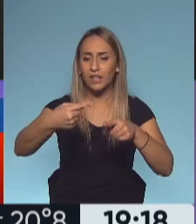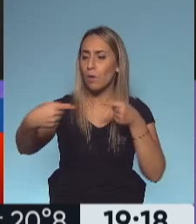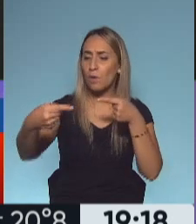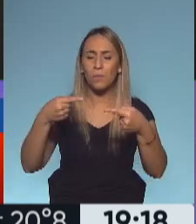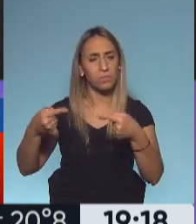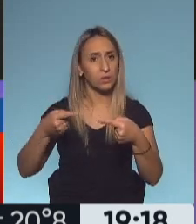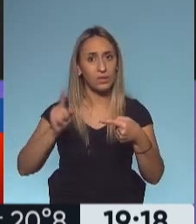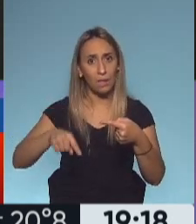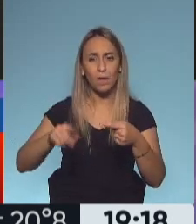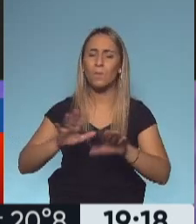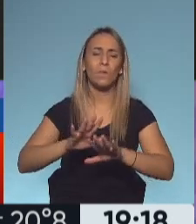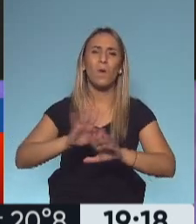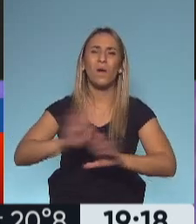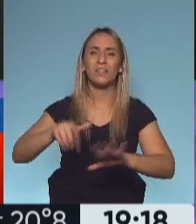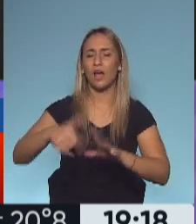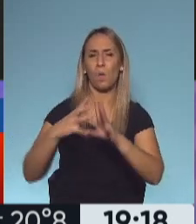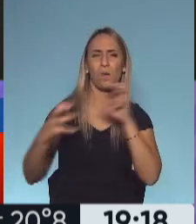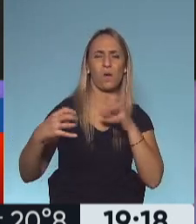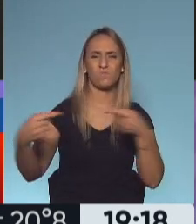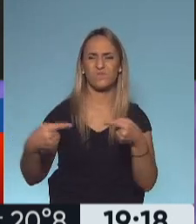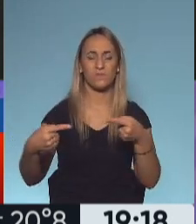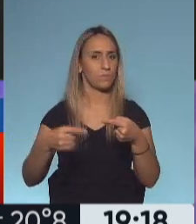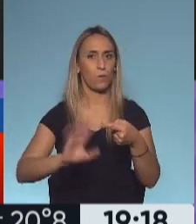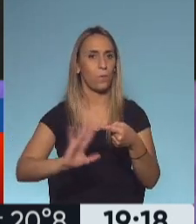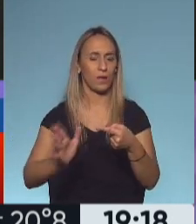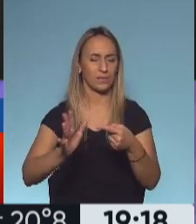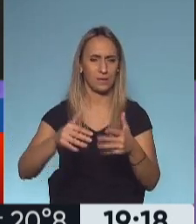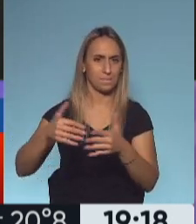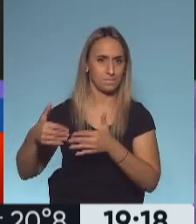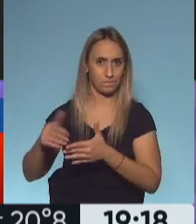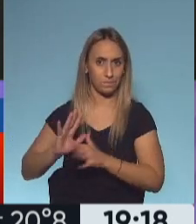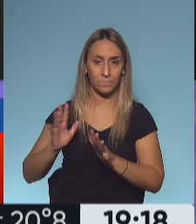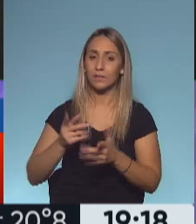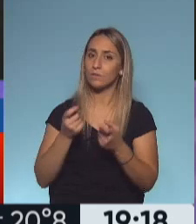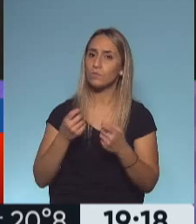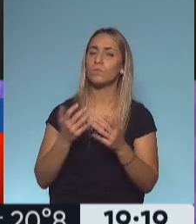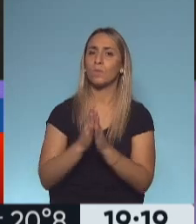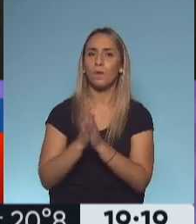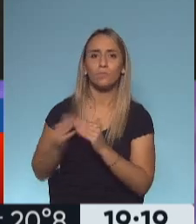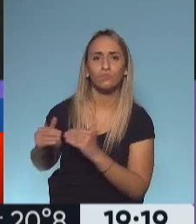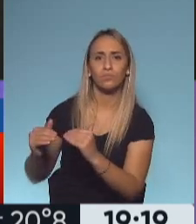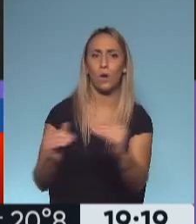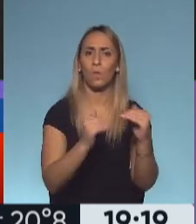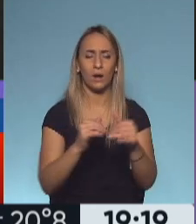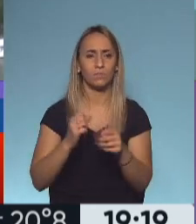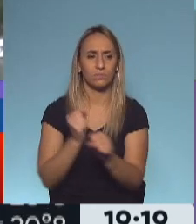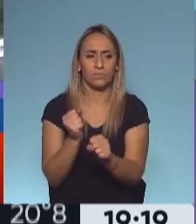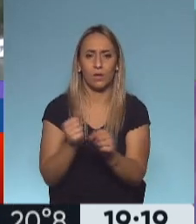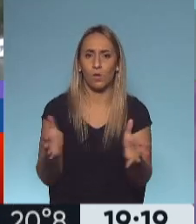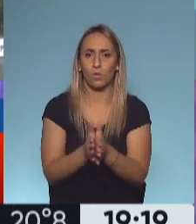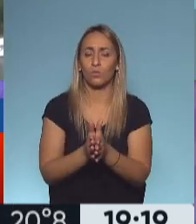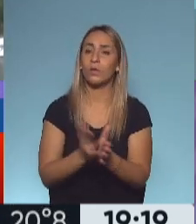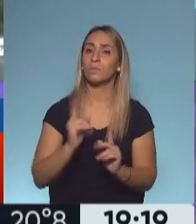momento de generar más tensión, no es momento de generar más tensión. Tenemos de vuelta que llamar también a las autoridades de